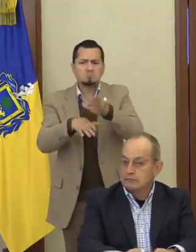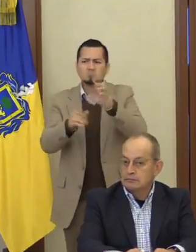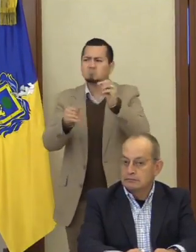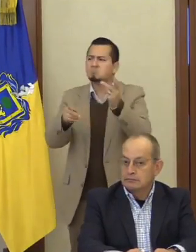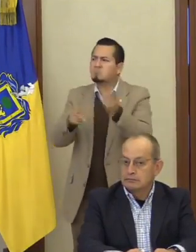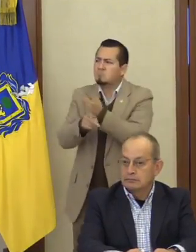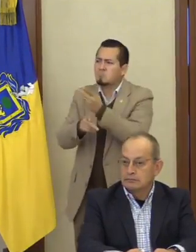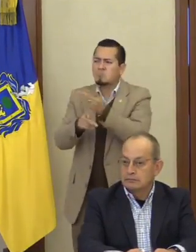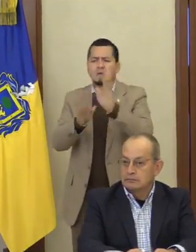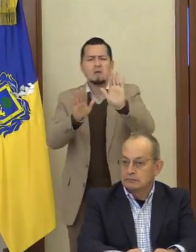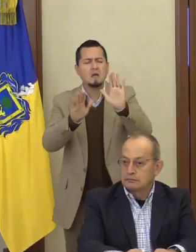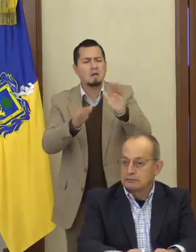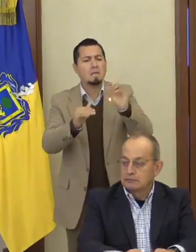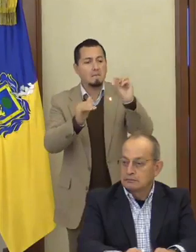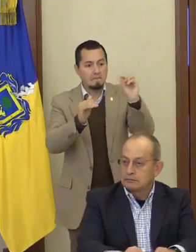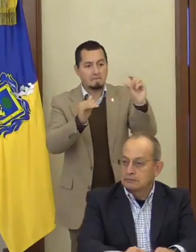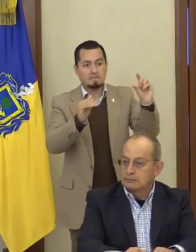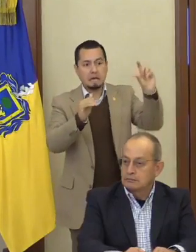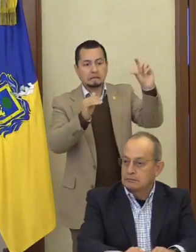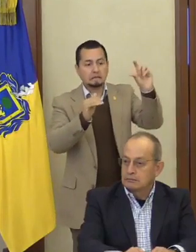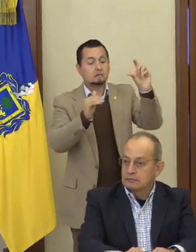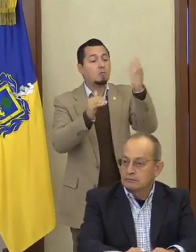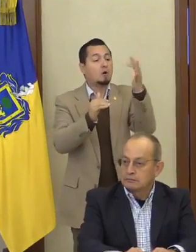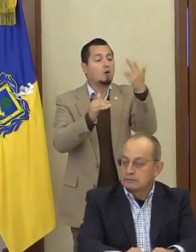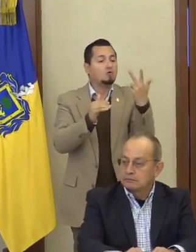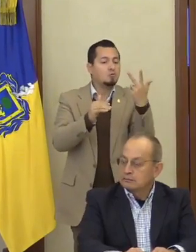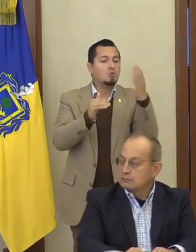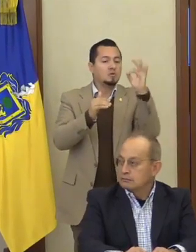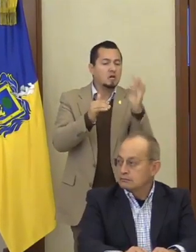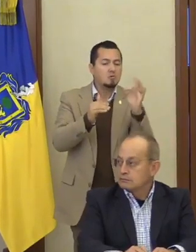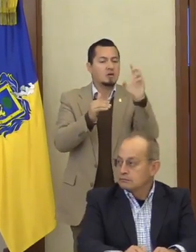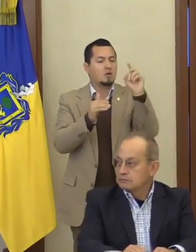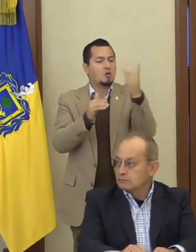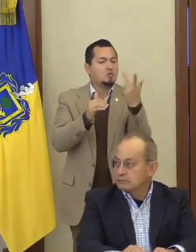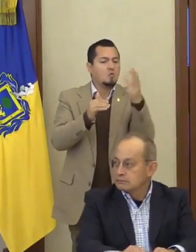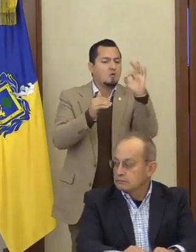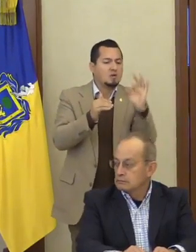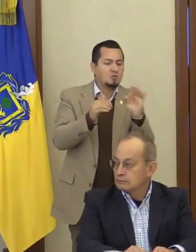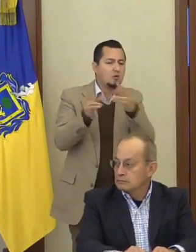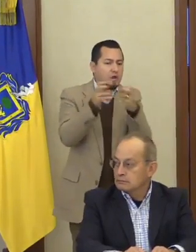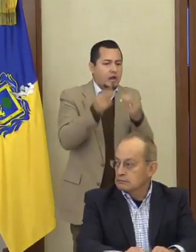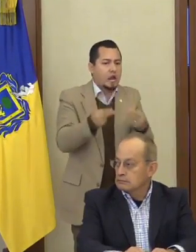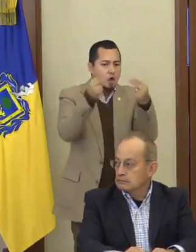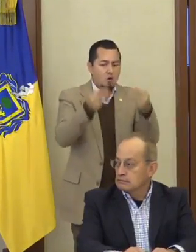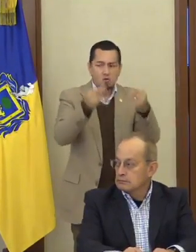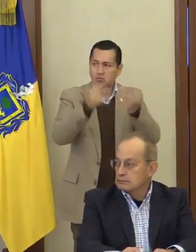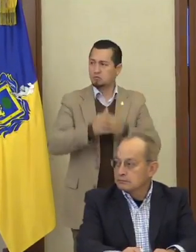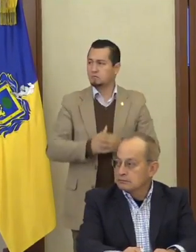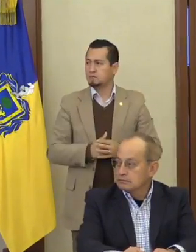de la mitad del robo de vehículos, 54%, 38% de robo a negocios,